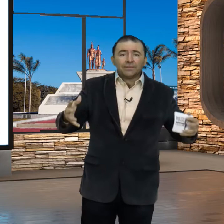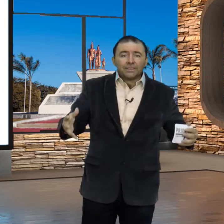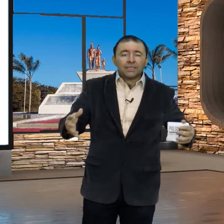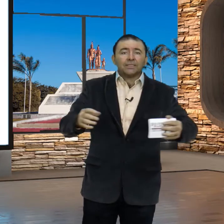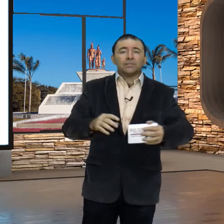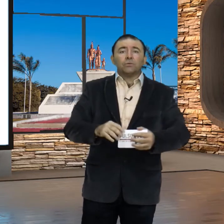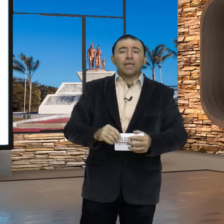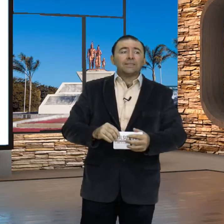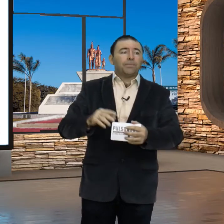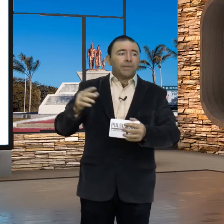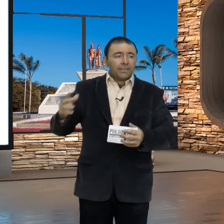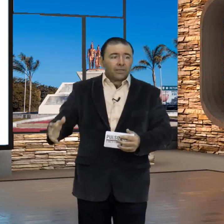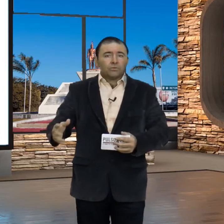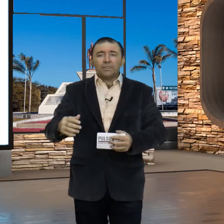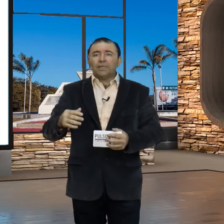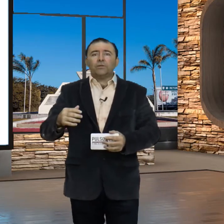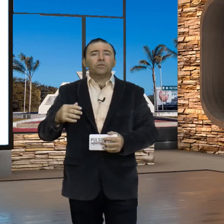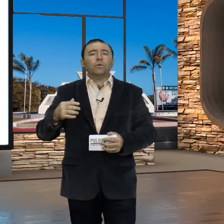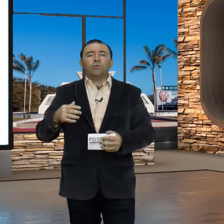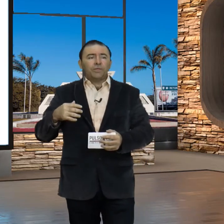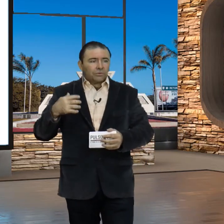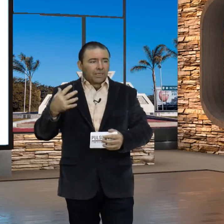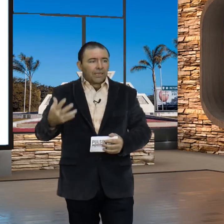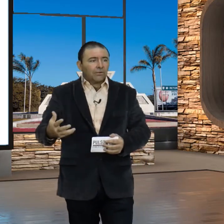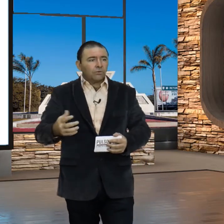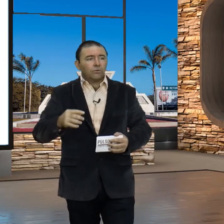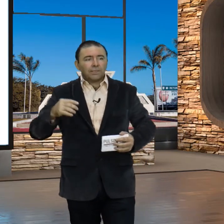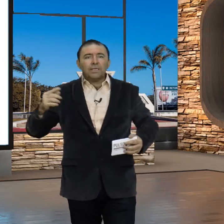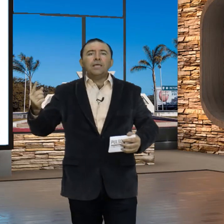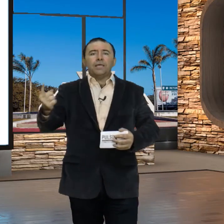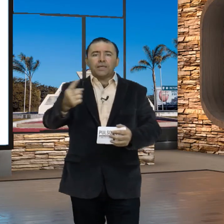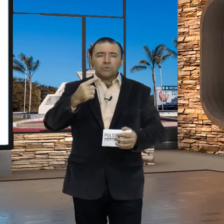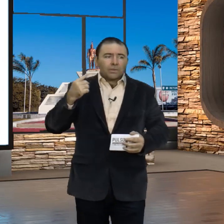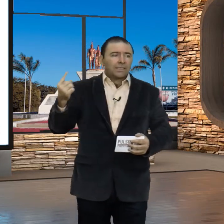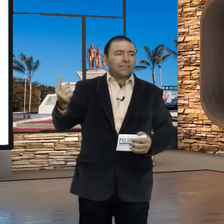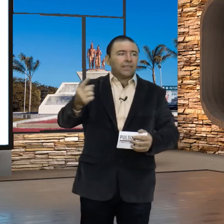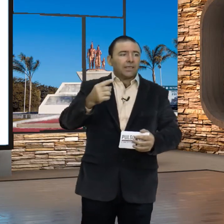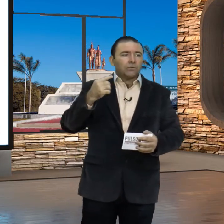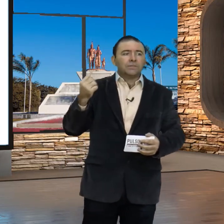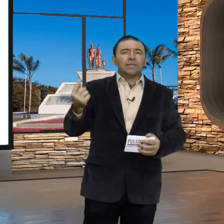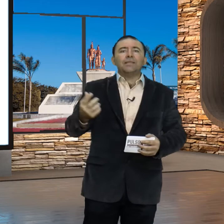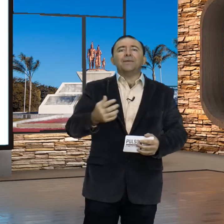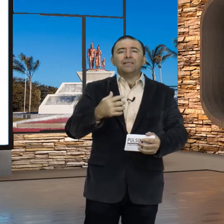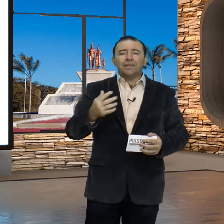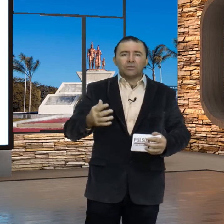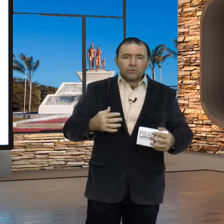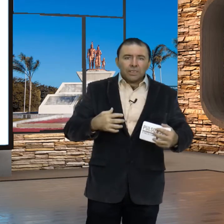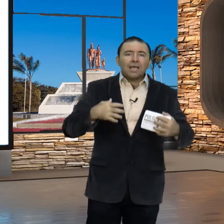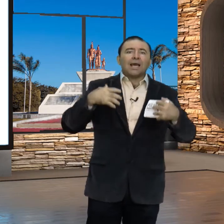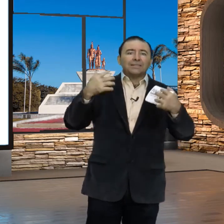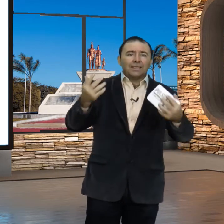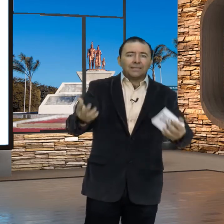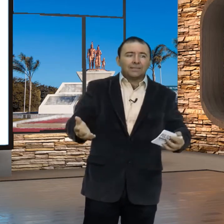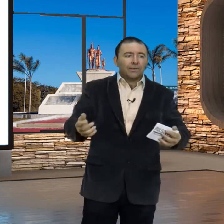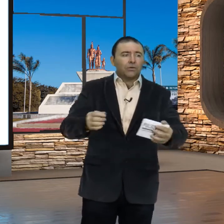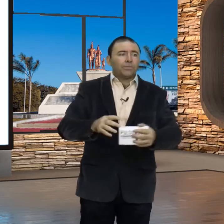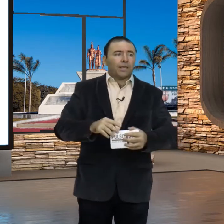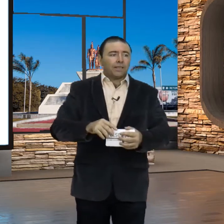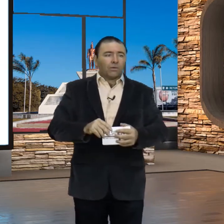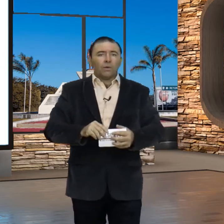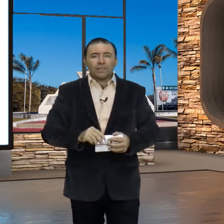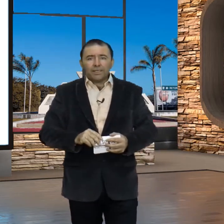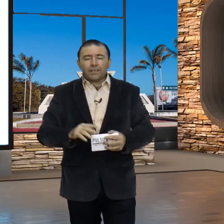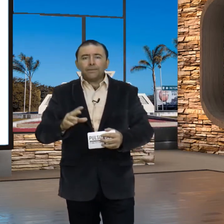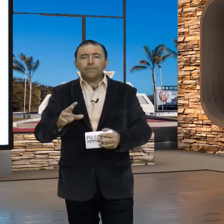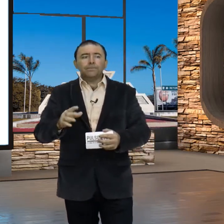usted abra las ventanas de su casa prenda los ventiladores cuando menos cada dos horas y que su casa tenga constante ventilación hacia el exterior